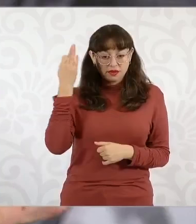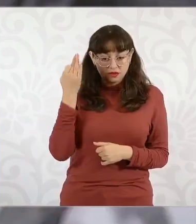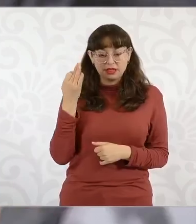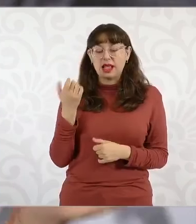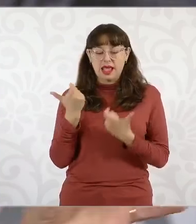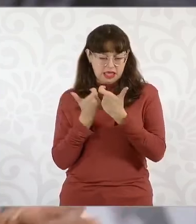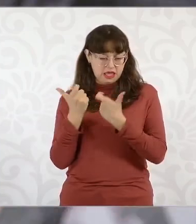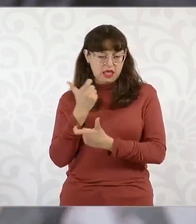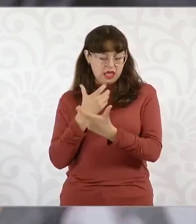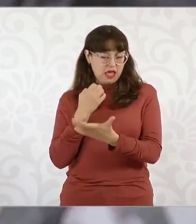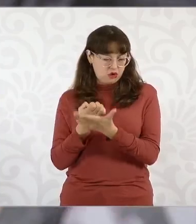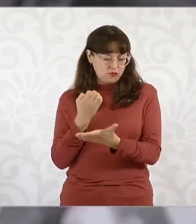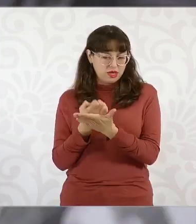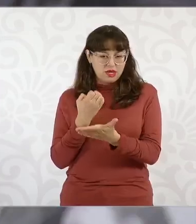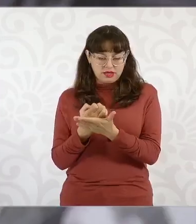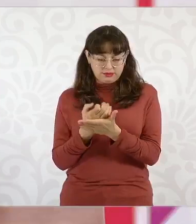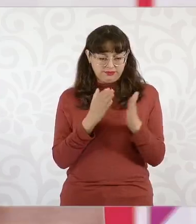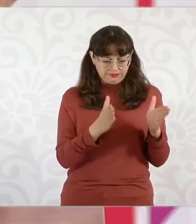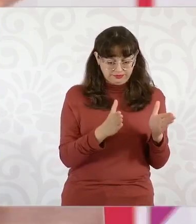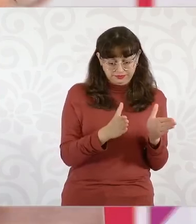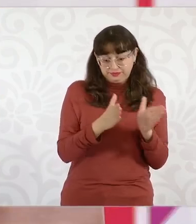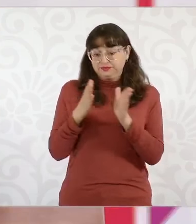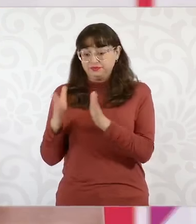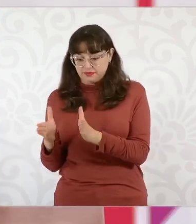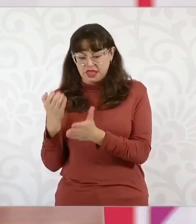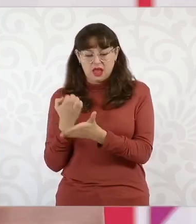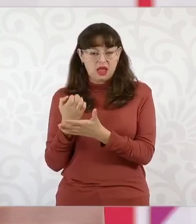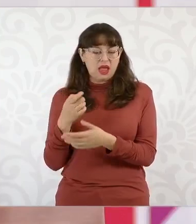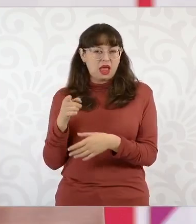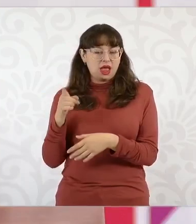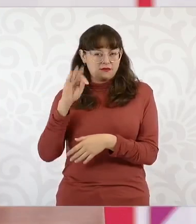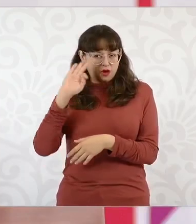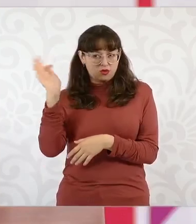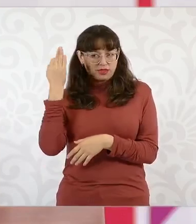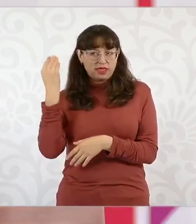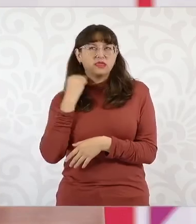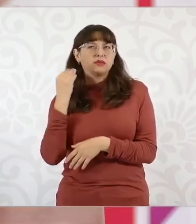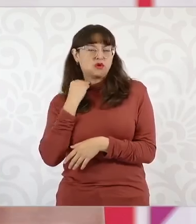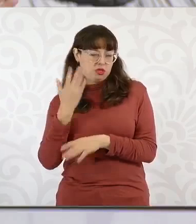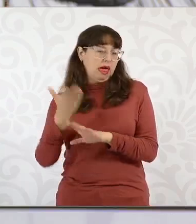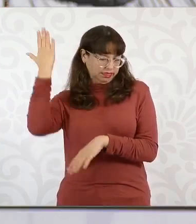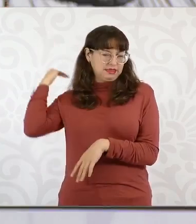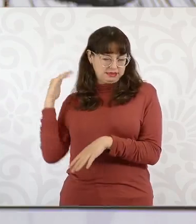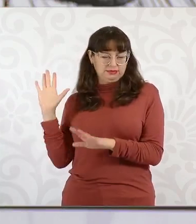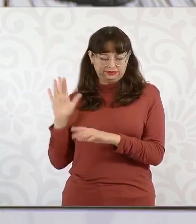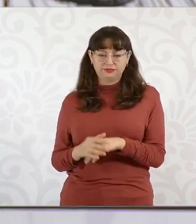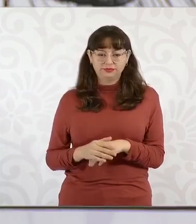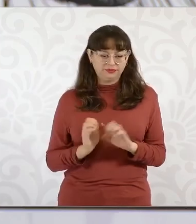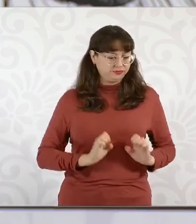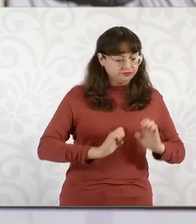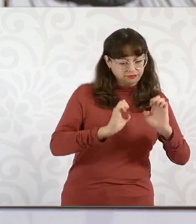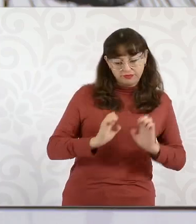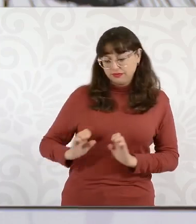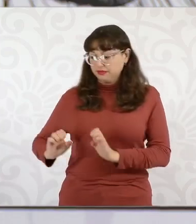Facultad de Economía estaba pegada a la Facultad de Derecho, ahora creo que es el posgrado. Y en aquella época en la Facultad de Derecho pues